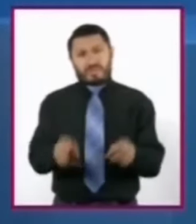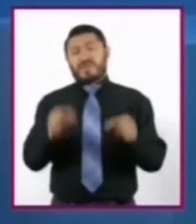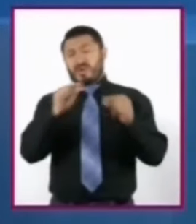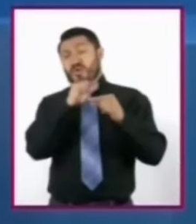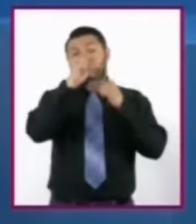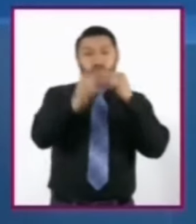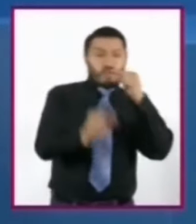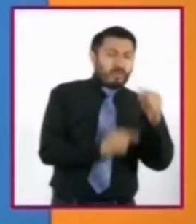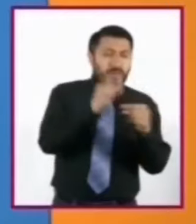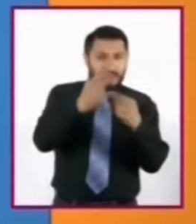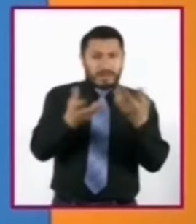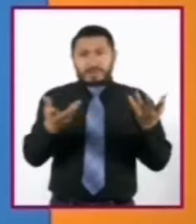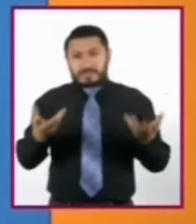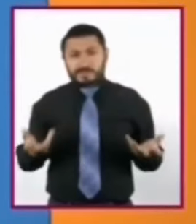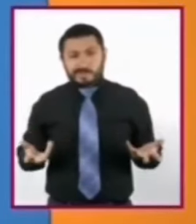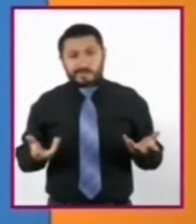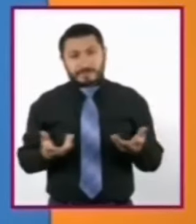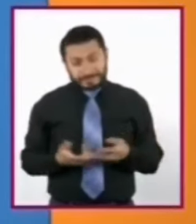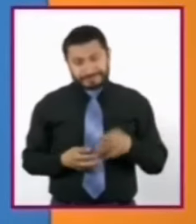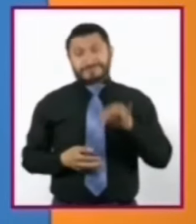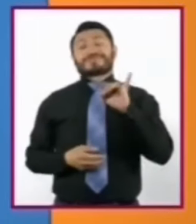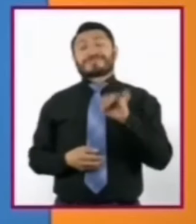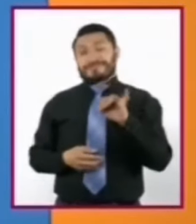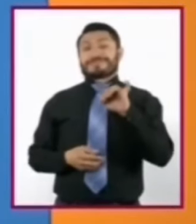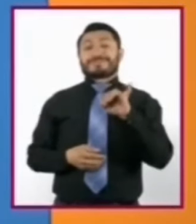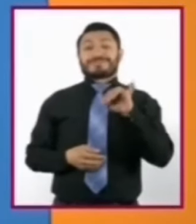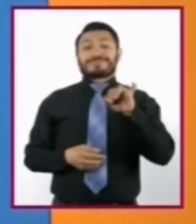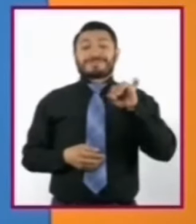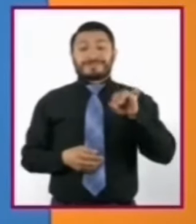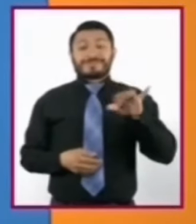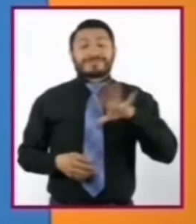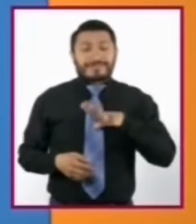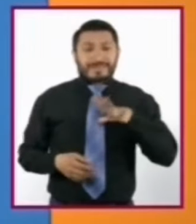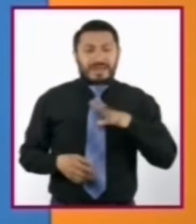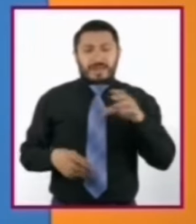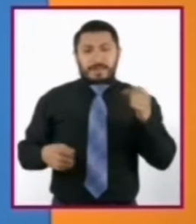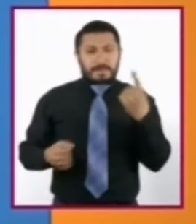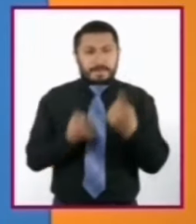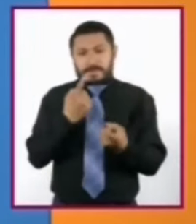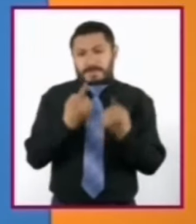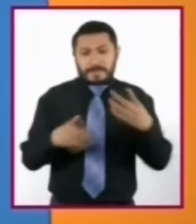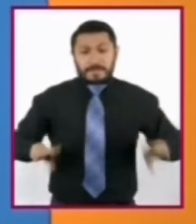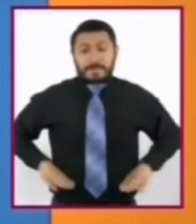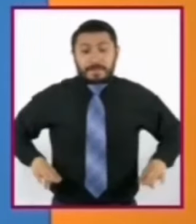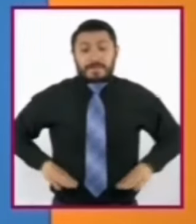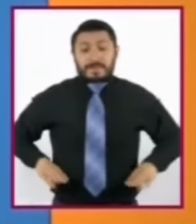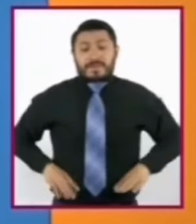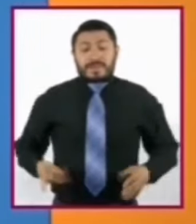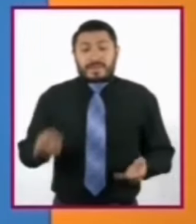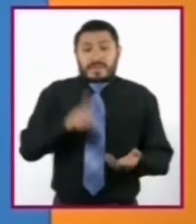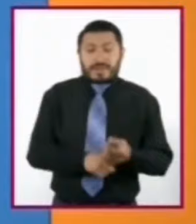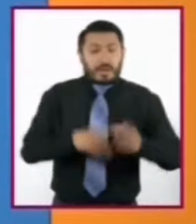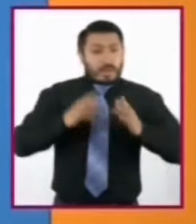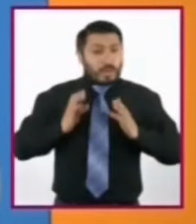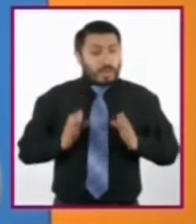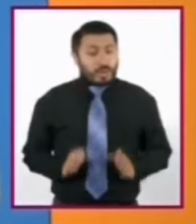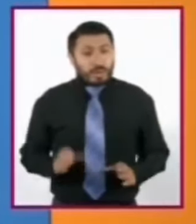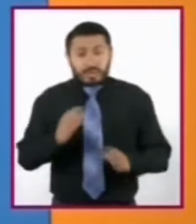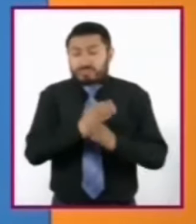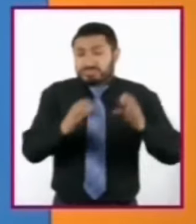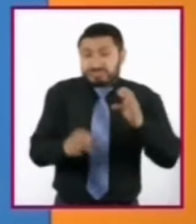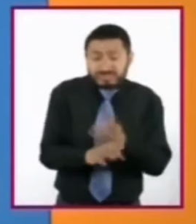átomos o a las moléculas? Así es. Existen ciertas características de los cuerpos u objetos que